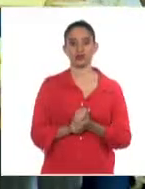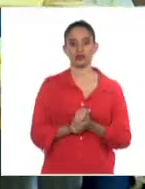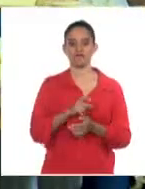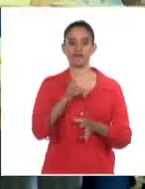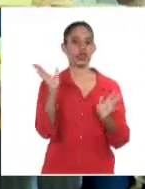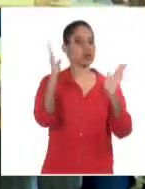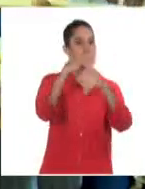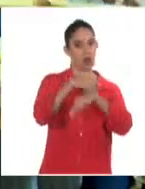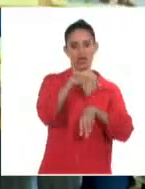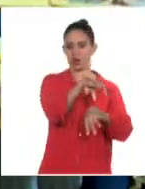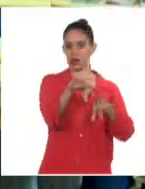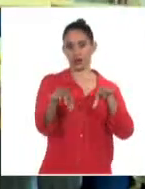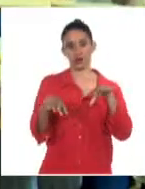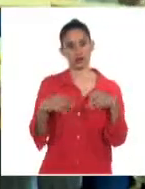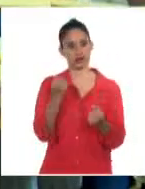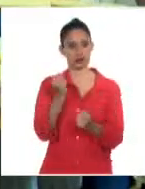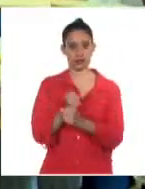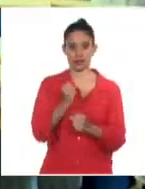ubicación laboral